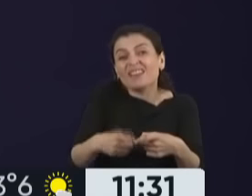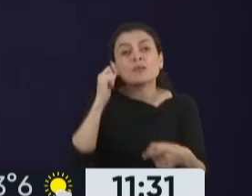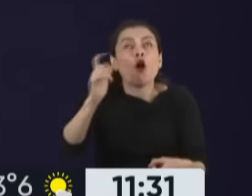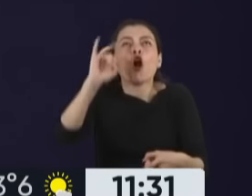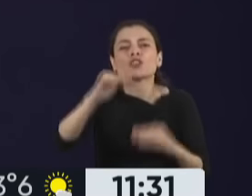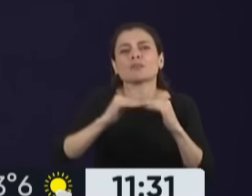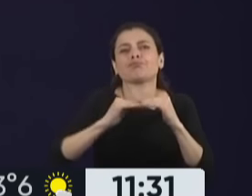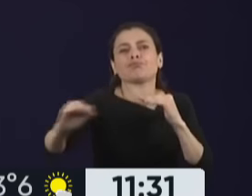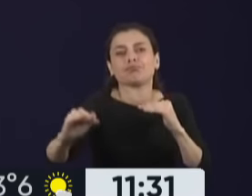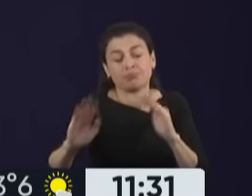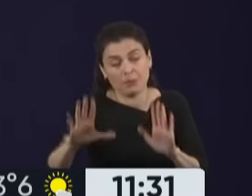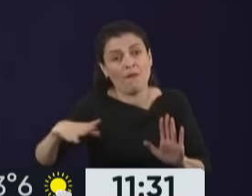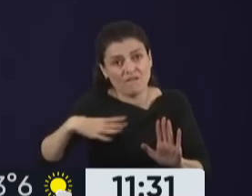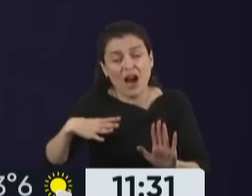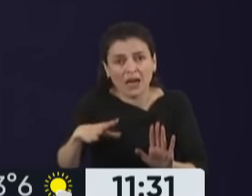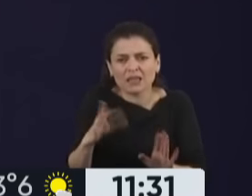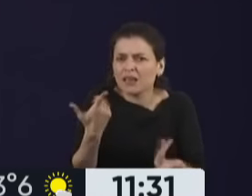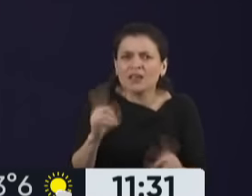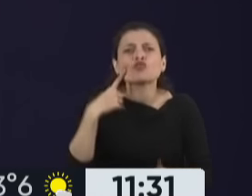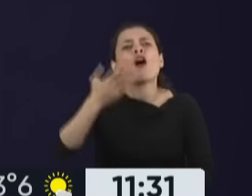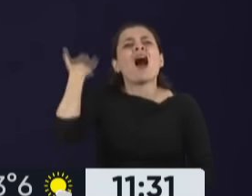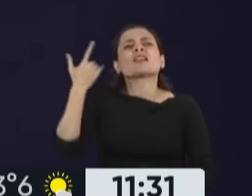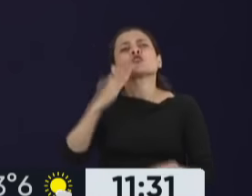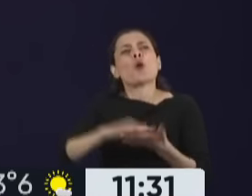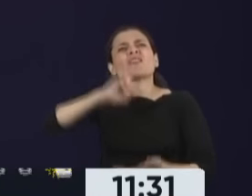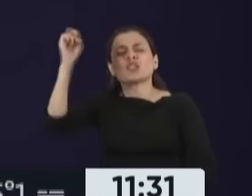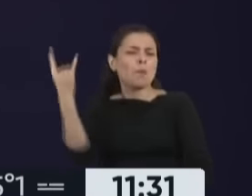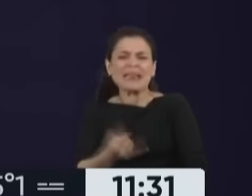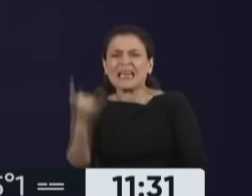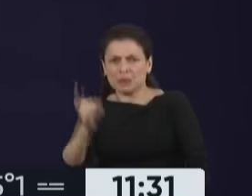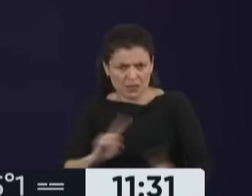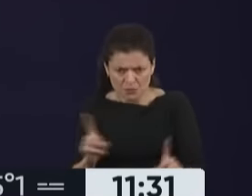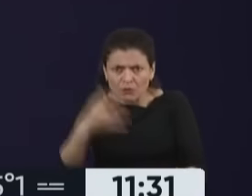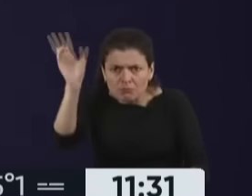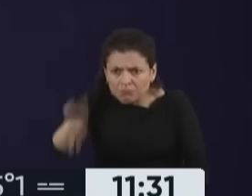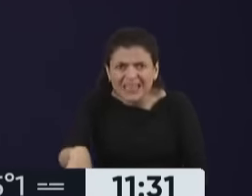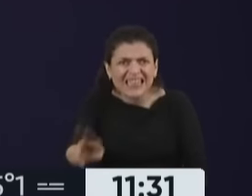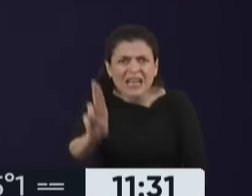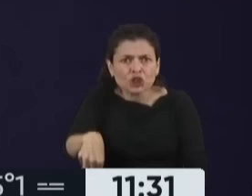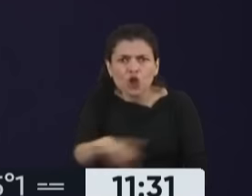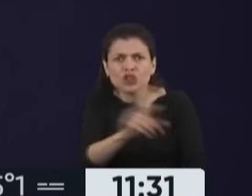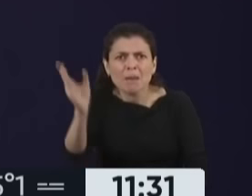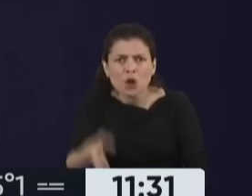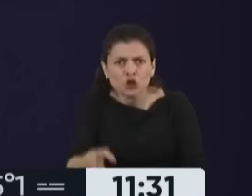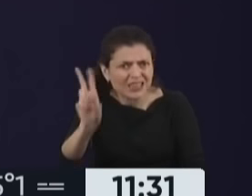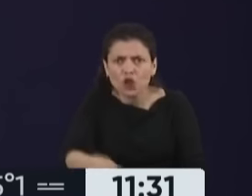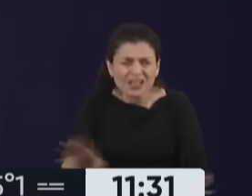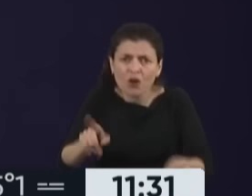No te voy a decir que no hubo inflación ni que lo que vos me decís es falso, no, claramente estamos en un problema